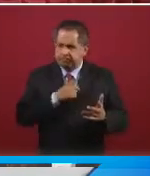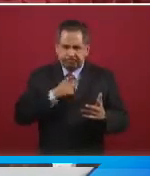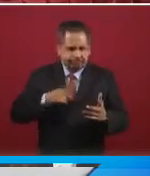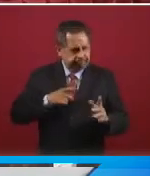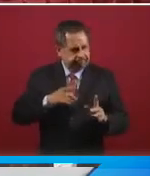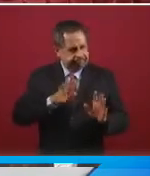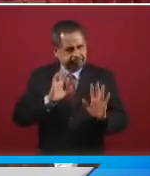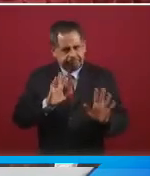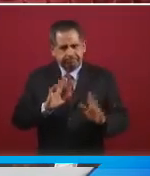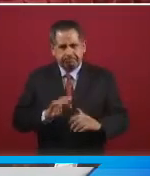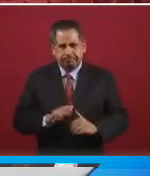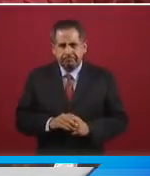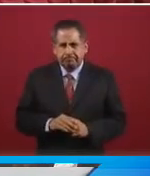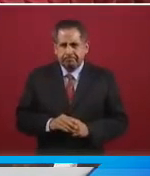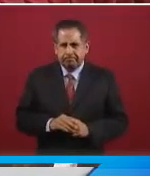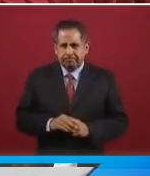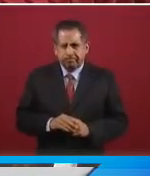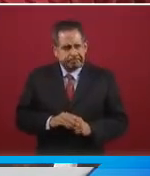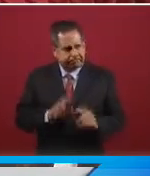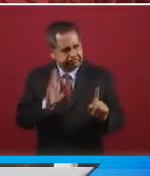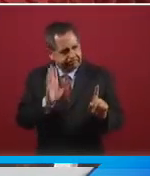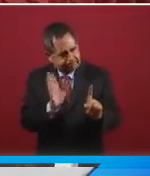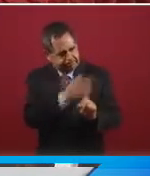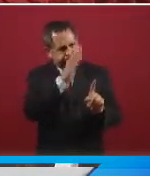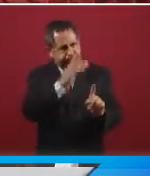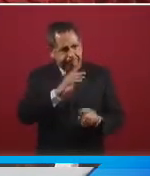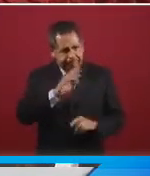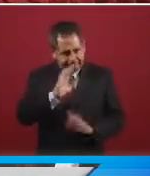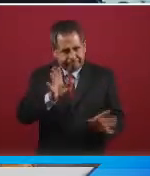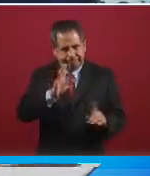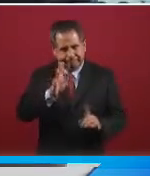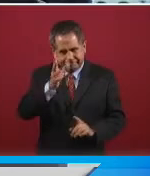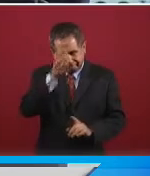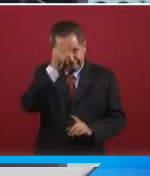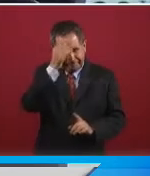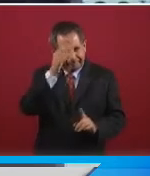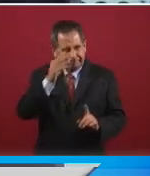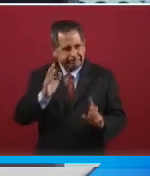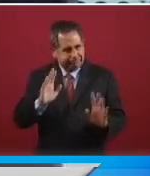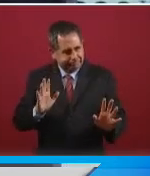un tengan para que aprendan, ¿no?